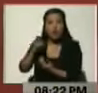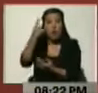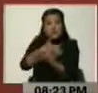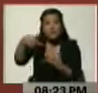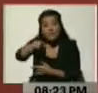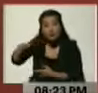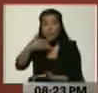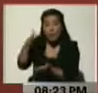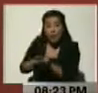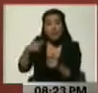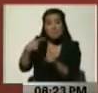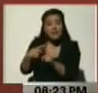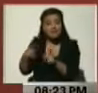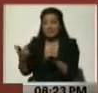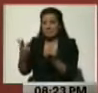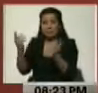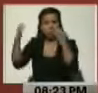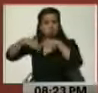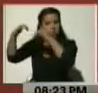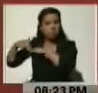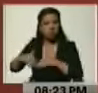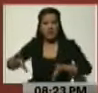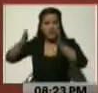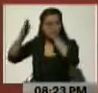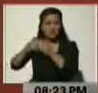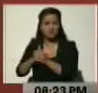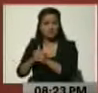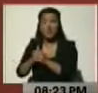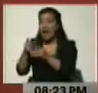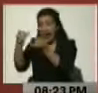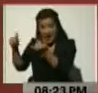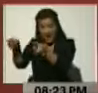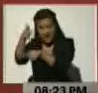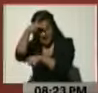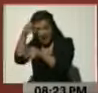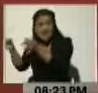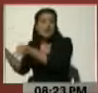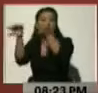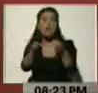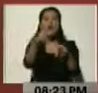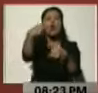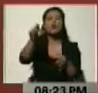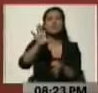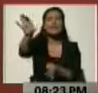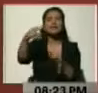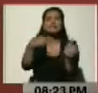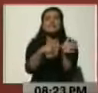en Siria, como hicieron en Libia. No les importa absolutamente nada.